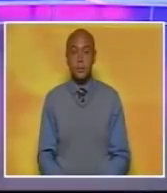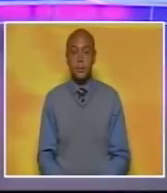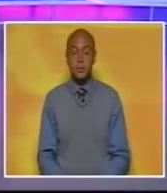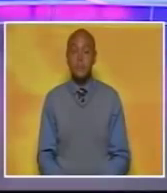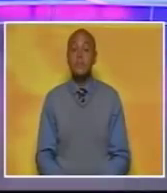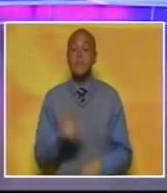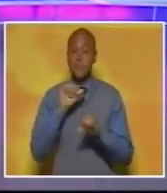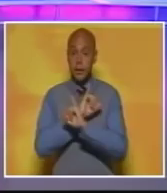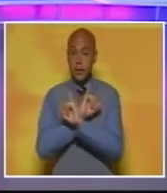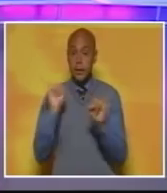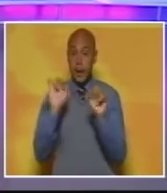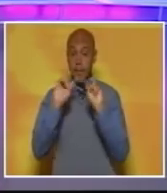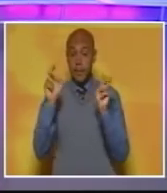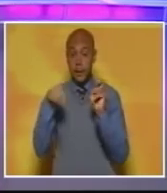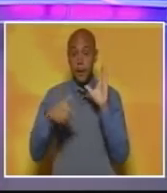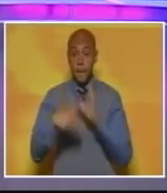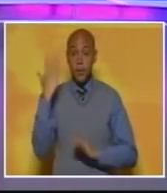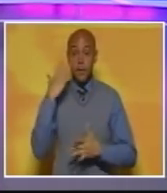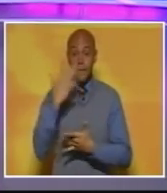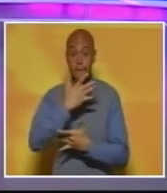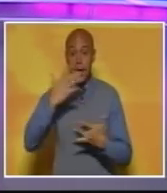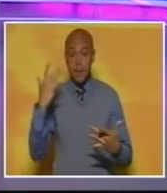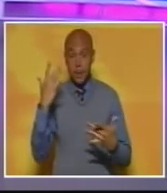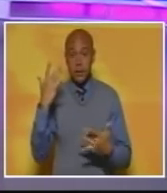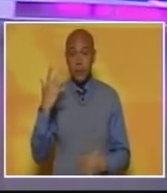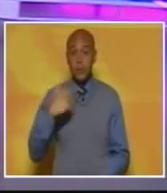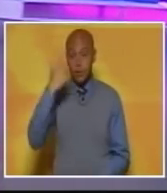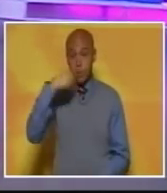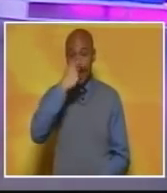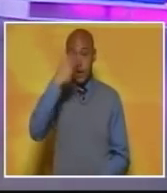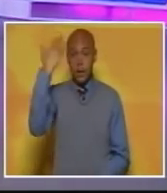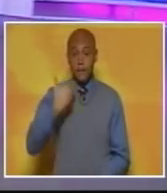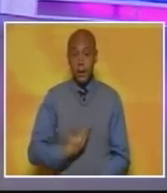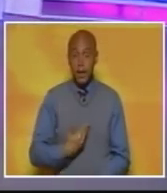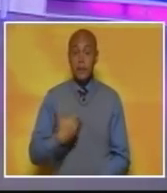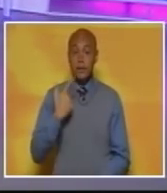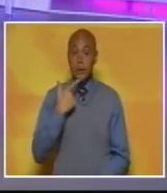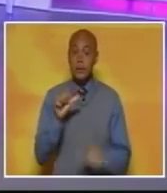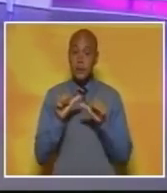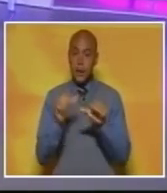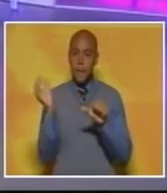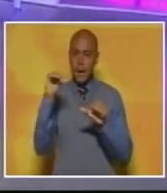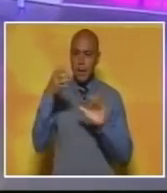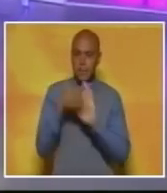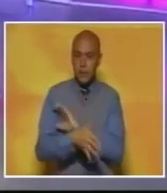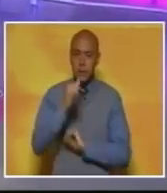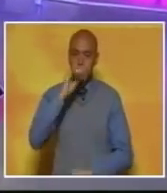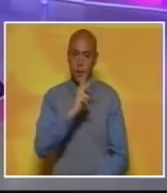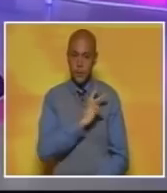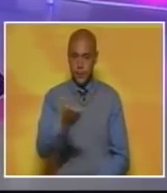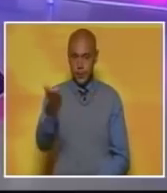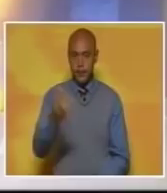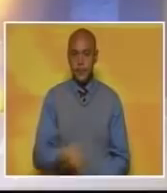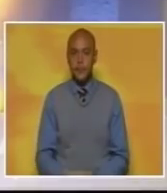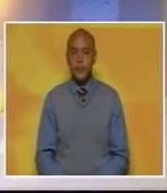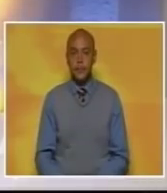Con esto finalizamos esta su sección Estrenos y Estrellas, amigos. Yo soy Nieves Soteldo. Continúen con más de su noticiero Venevisión.